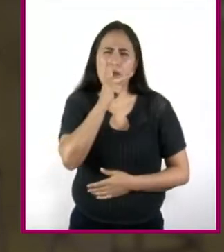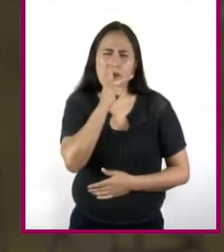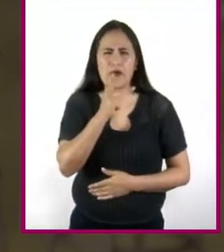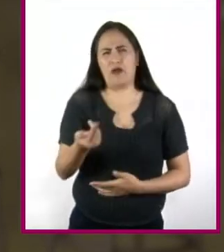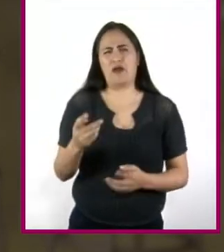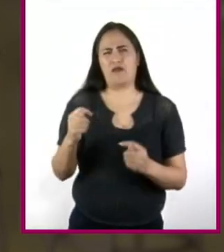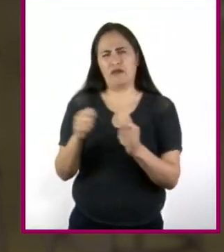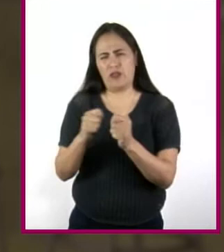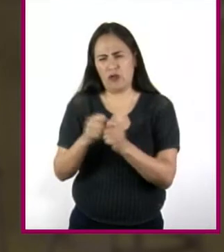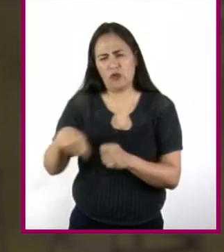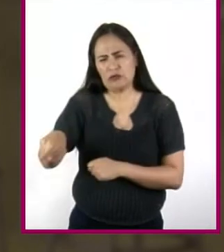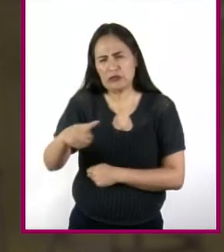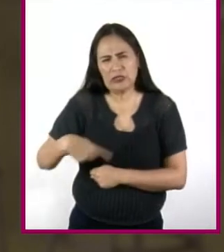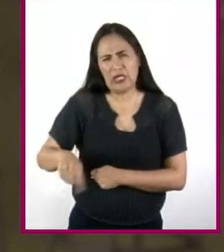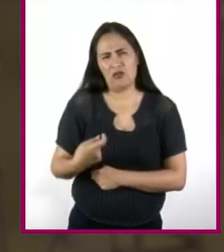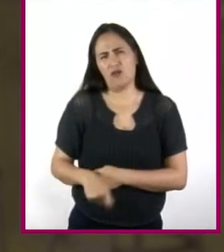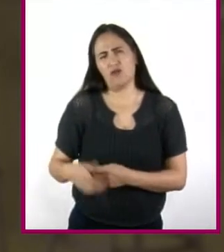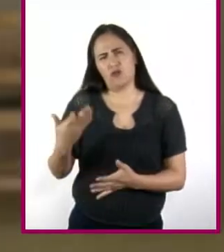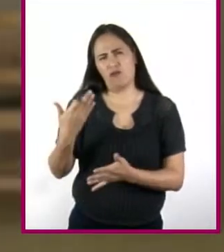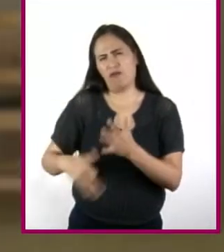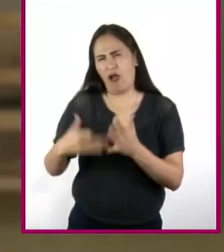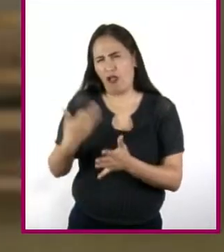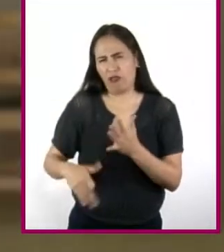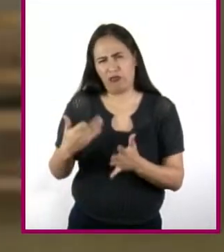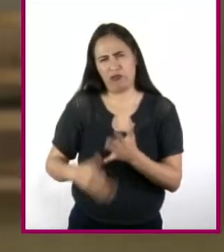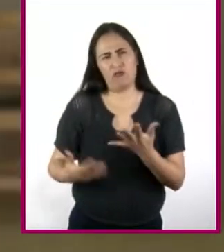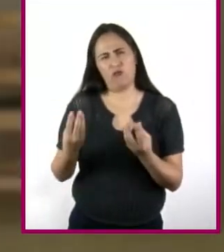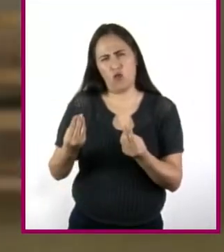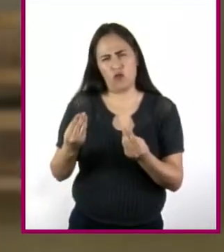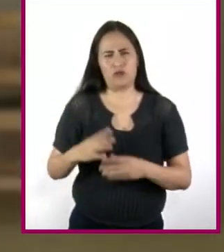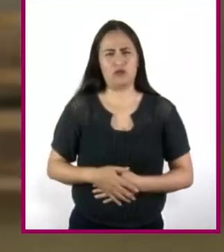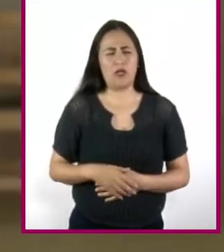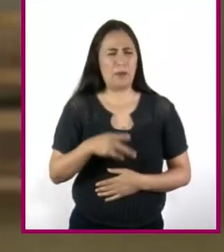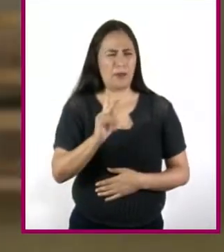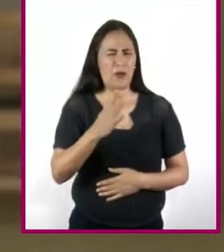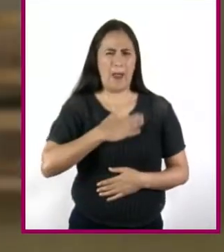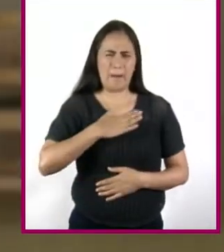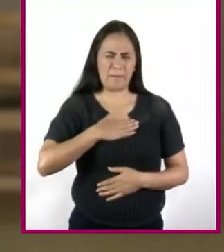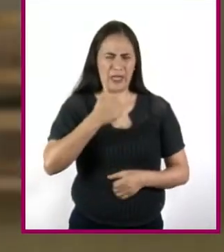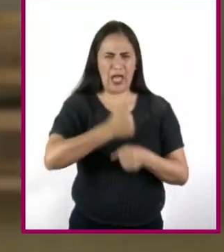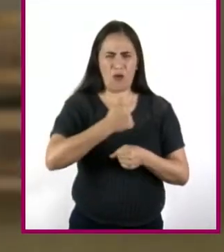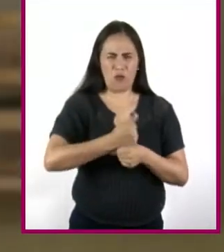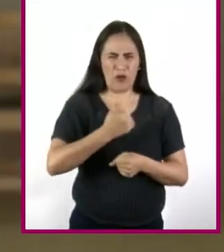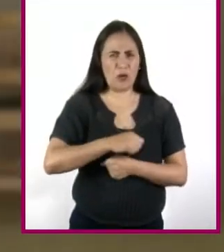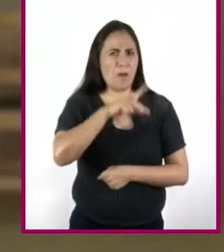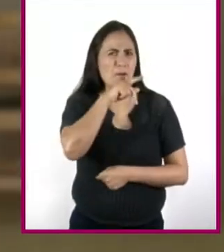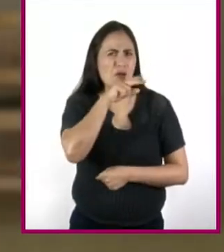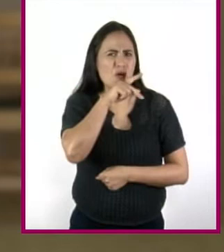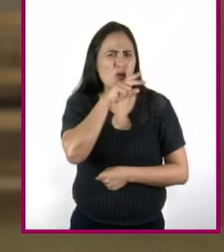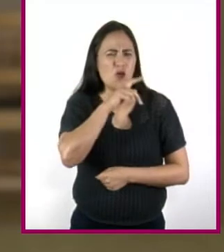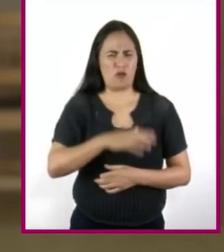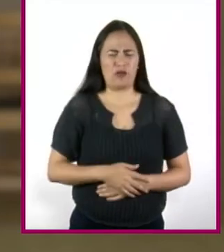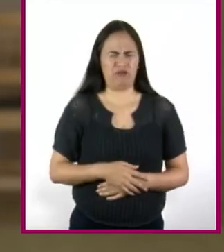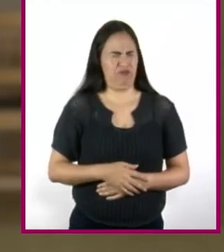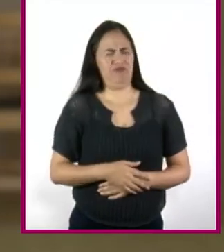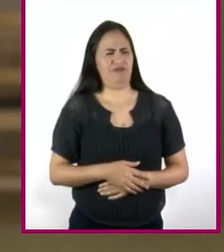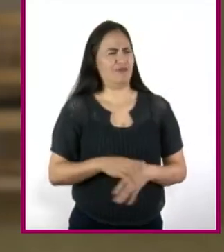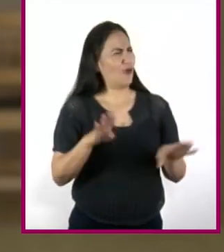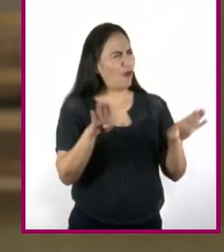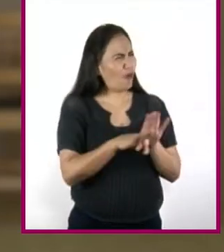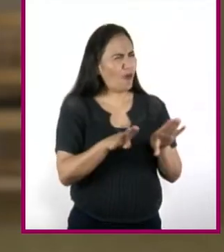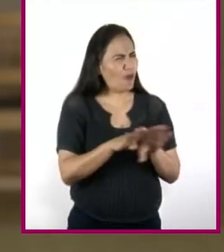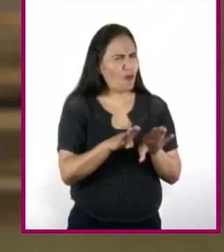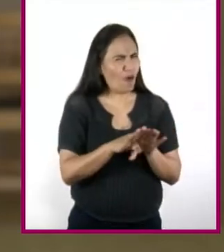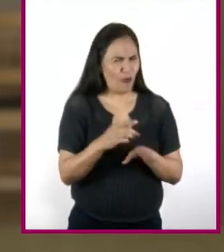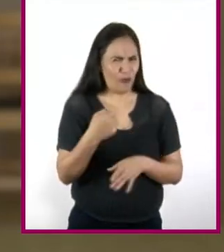carencia. Pero el que me preocupa es mi abuelo. ¿Cómo? O sea, no quiero ser grosera,